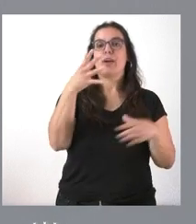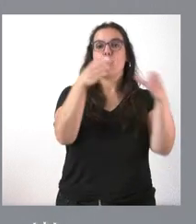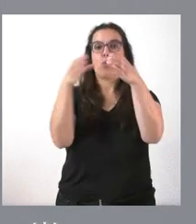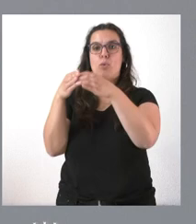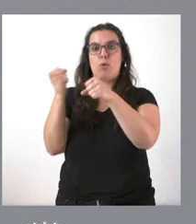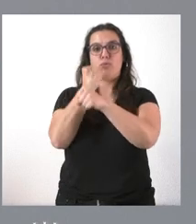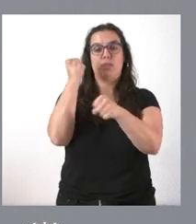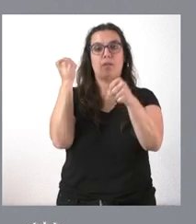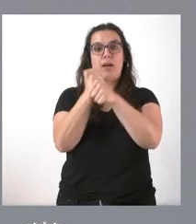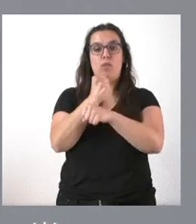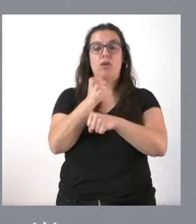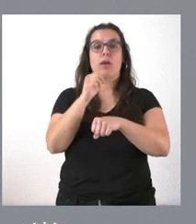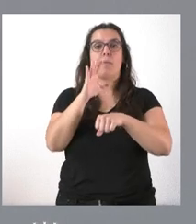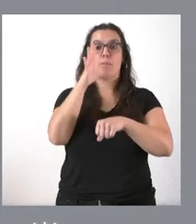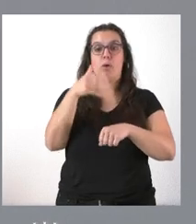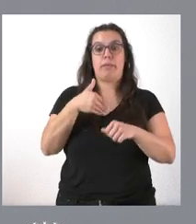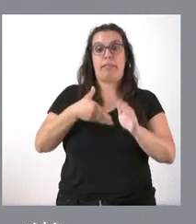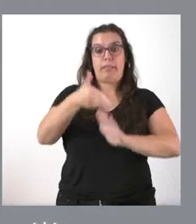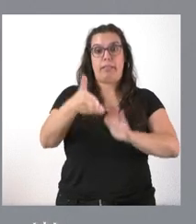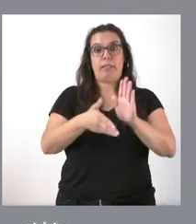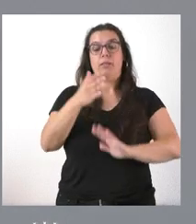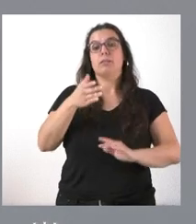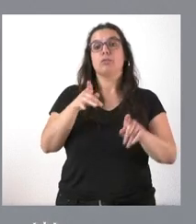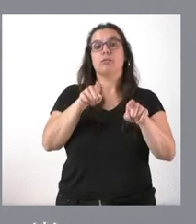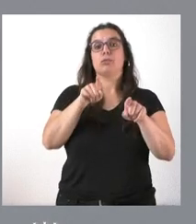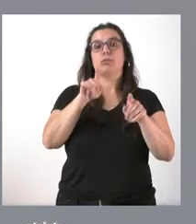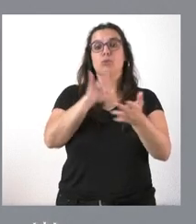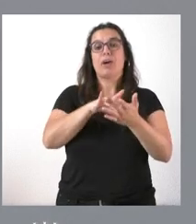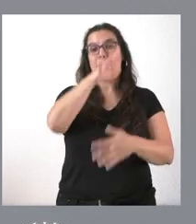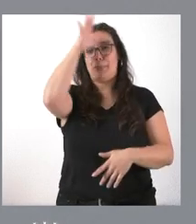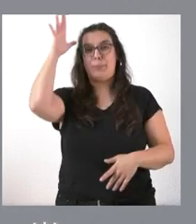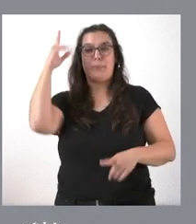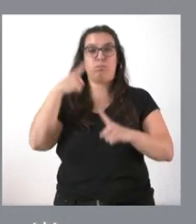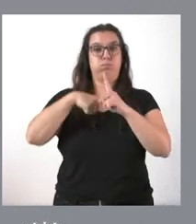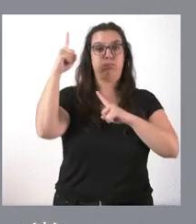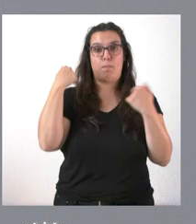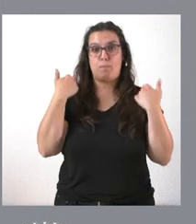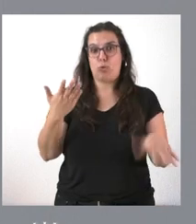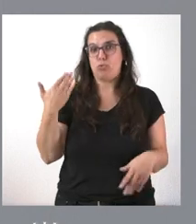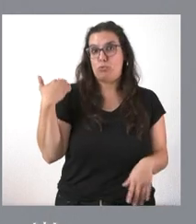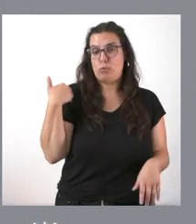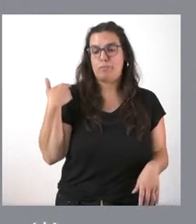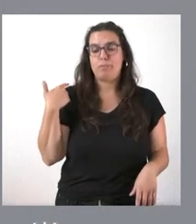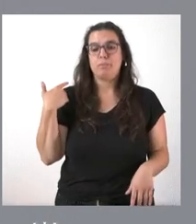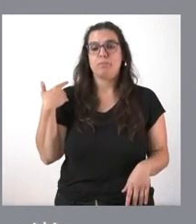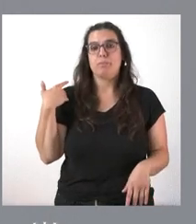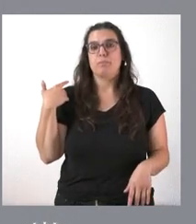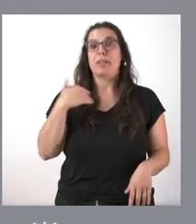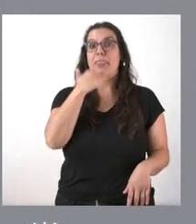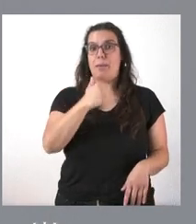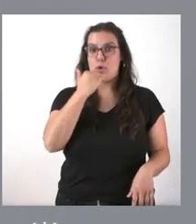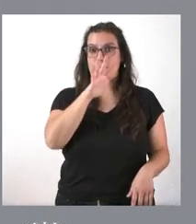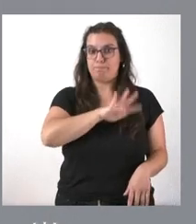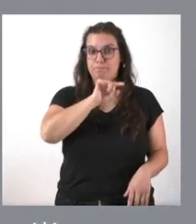ante la temprana ola de calor que se produjo como les digo el motivo de la ola de calor